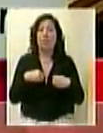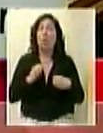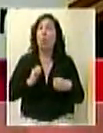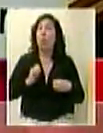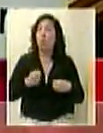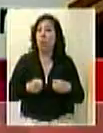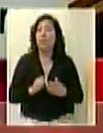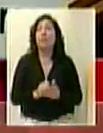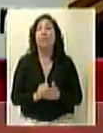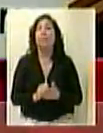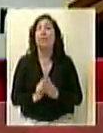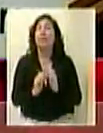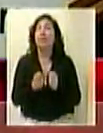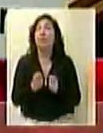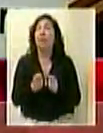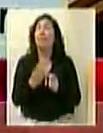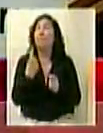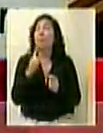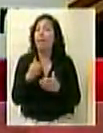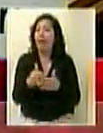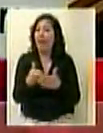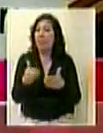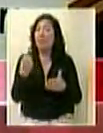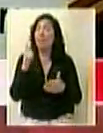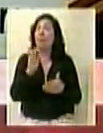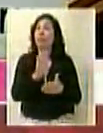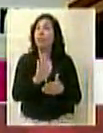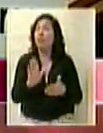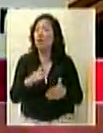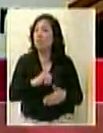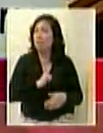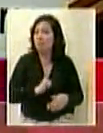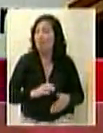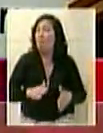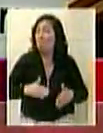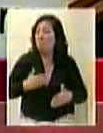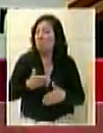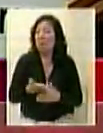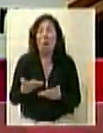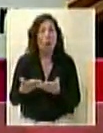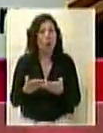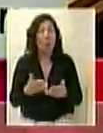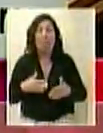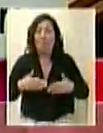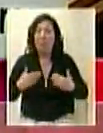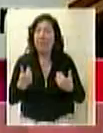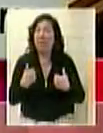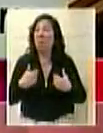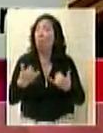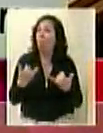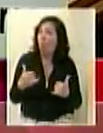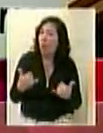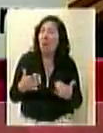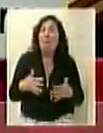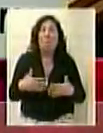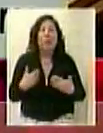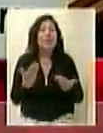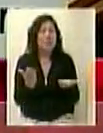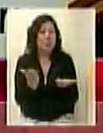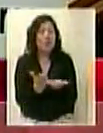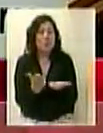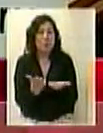de oficio dará una asignación anticipada para que estos niños puedan ir al colegio, puedan tener recreación y puedan